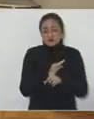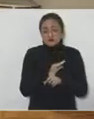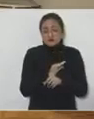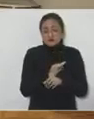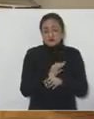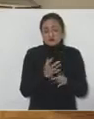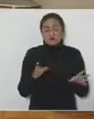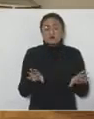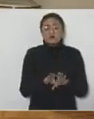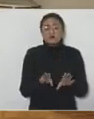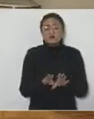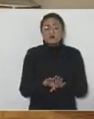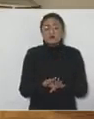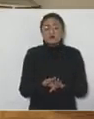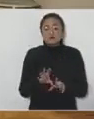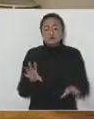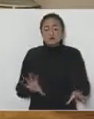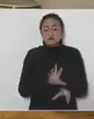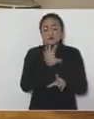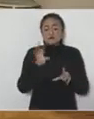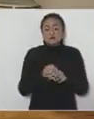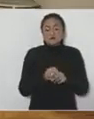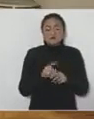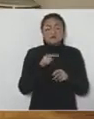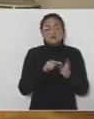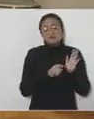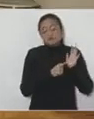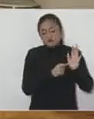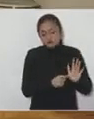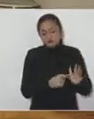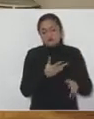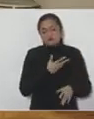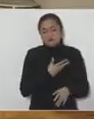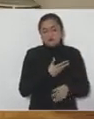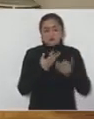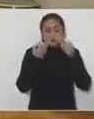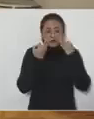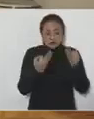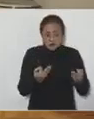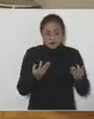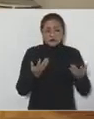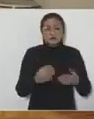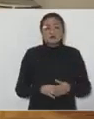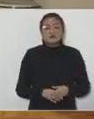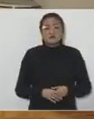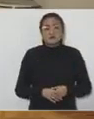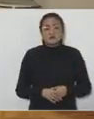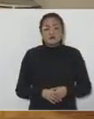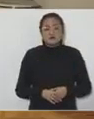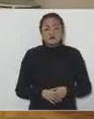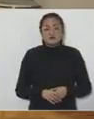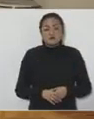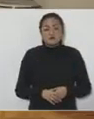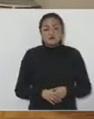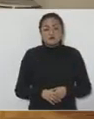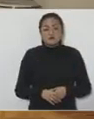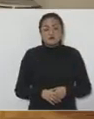una recopilación de evidencias de testimonios de